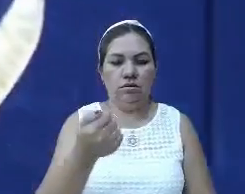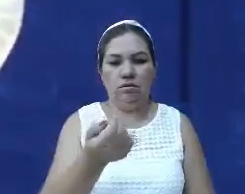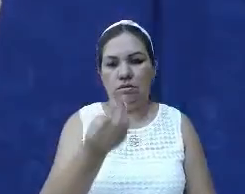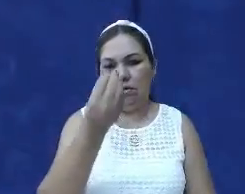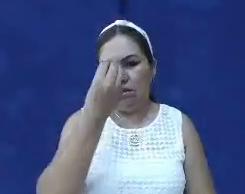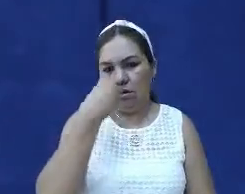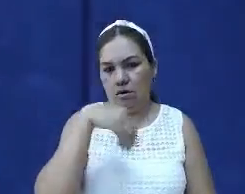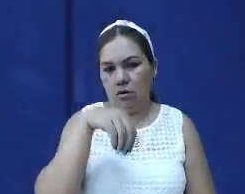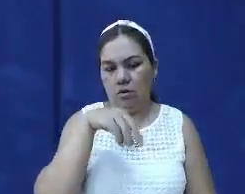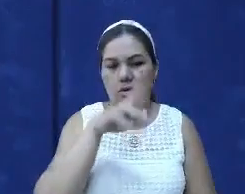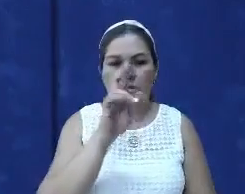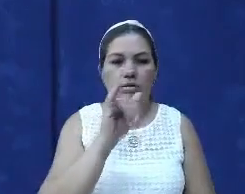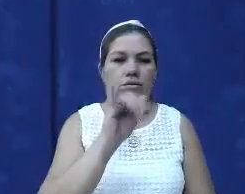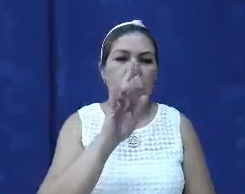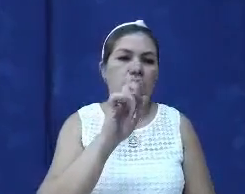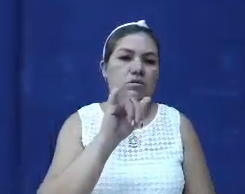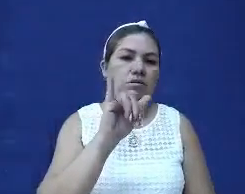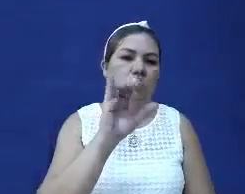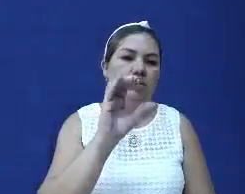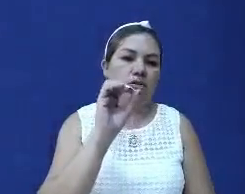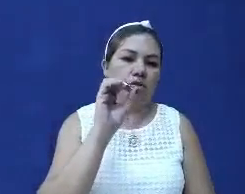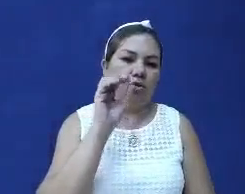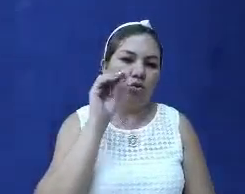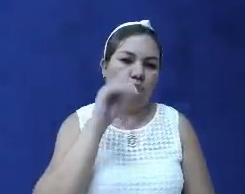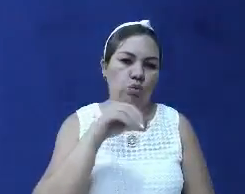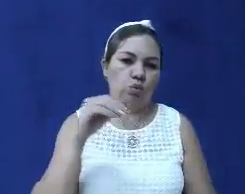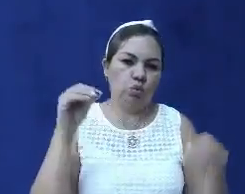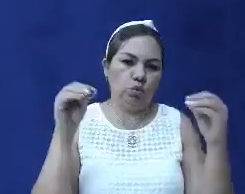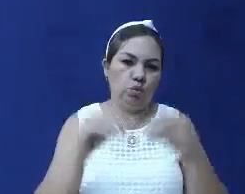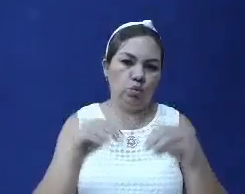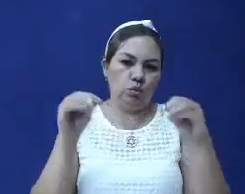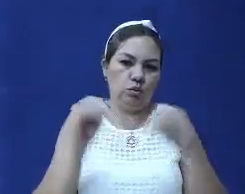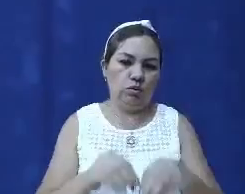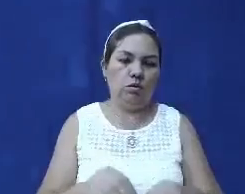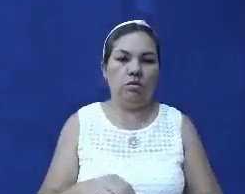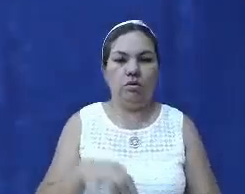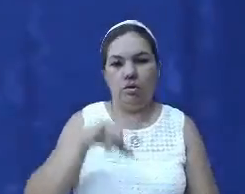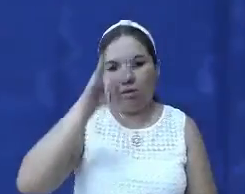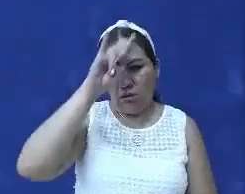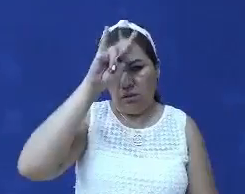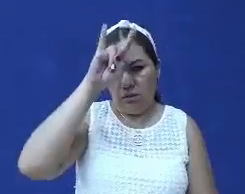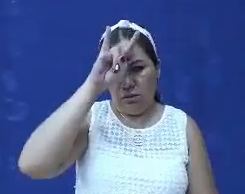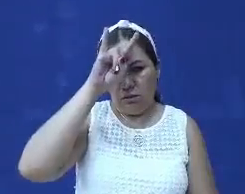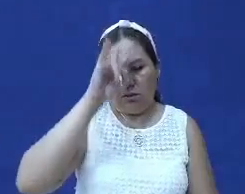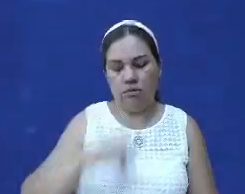de Satanás. Yo vengo a profetizarte en el nombre de Jesús.